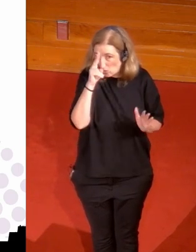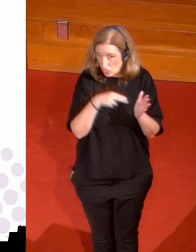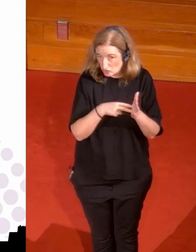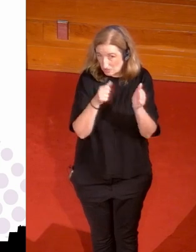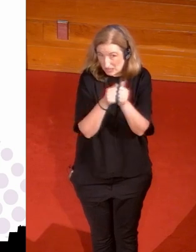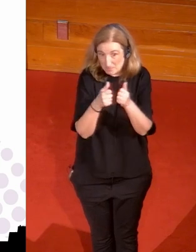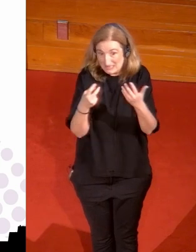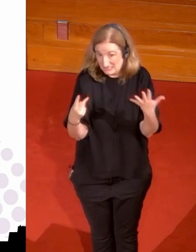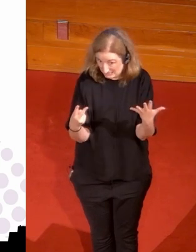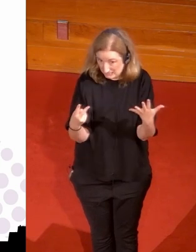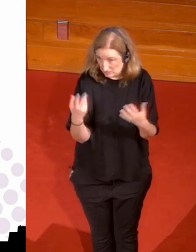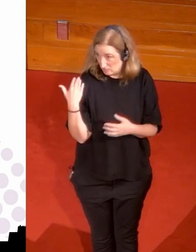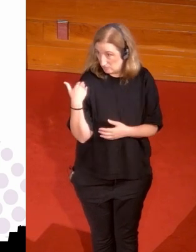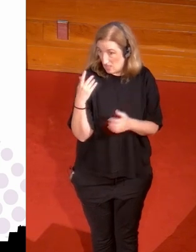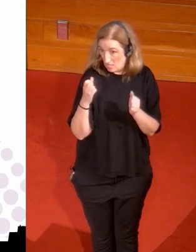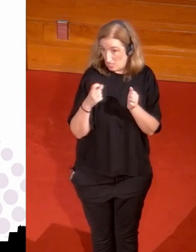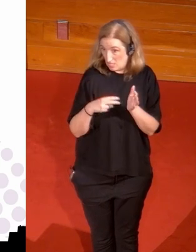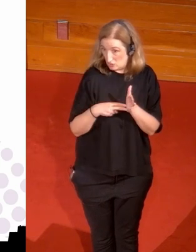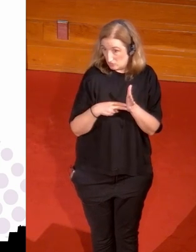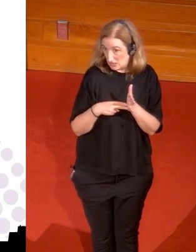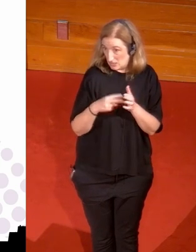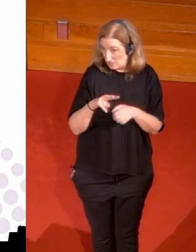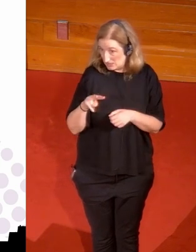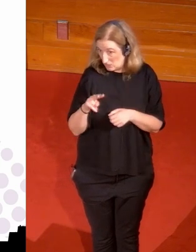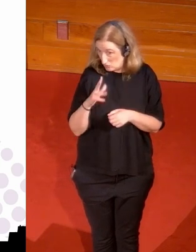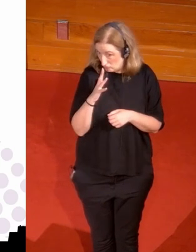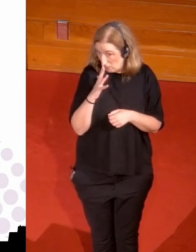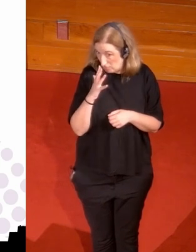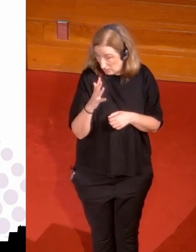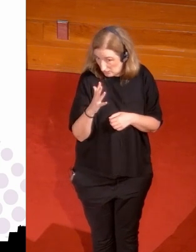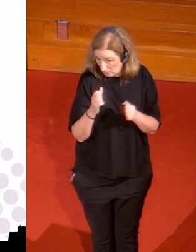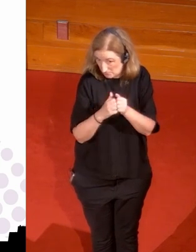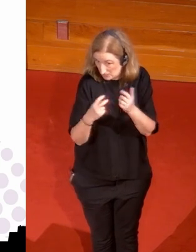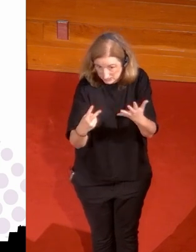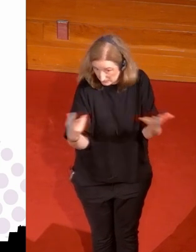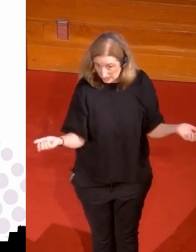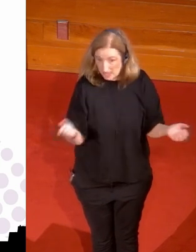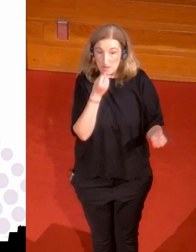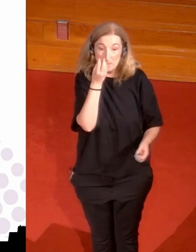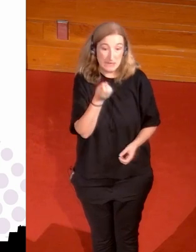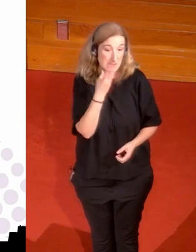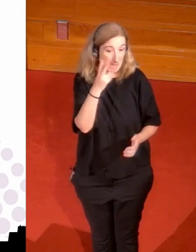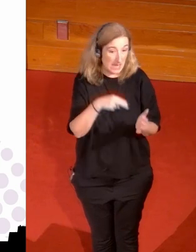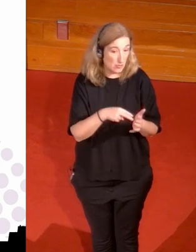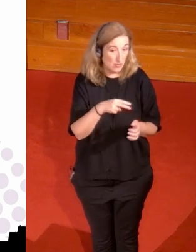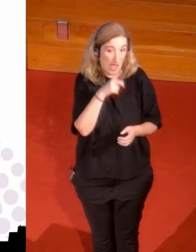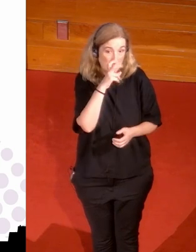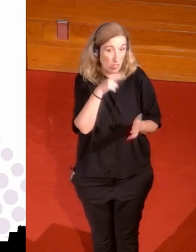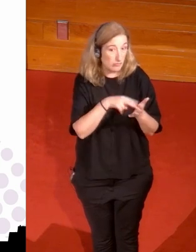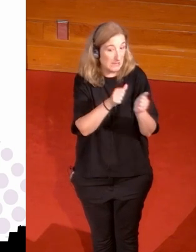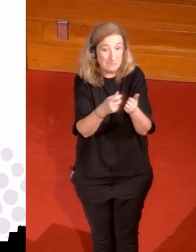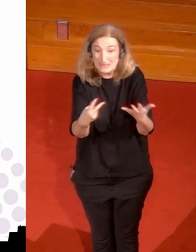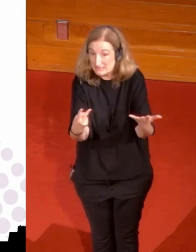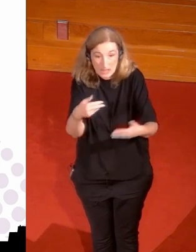2027 fueron en el 2022 Pues eso 22 y 527 hasta la primavera de 2027 no habrá